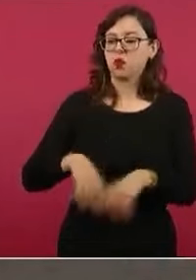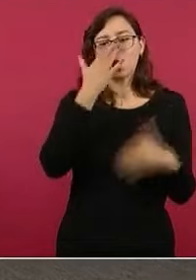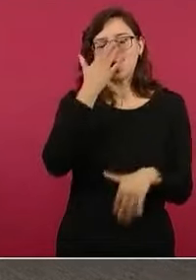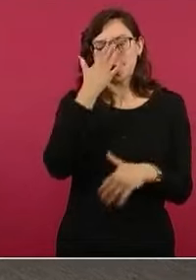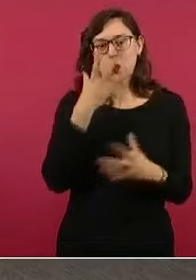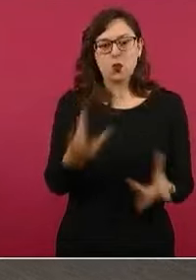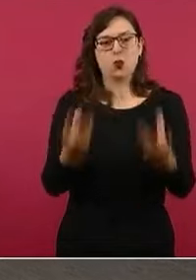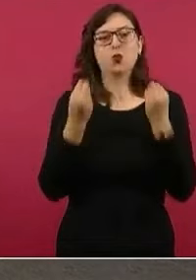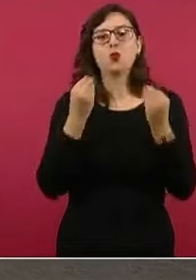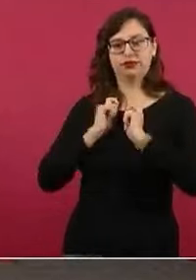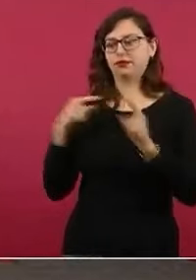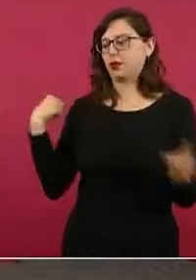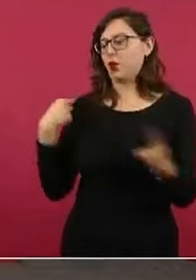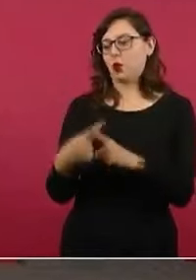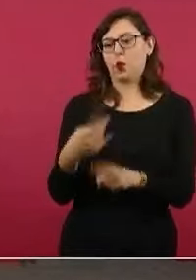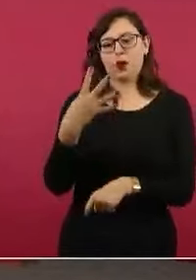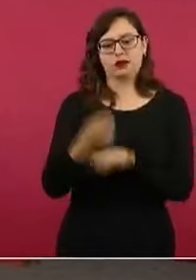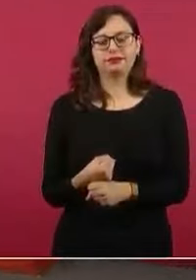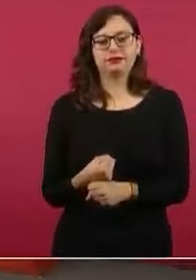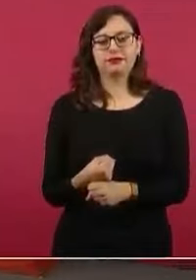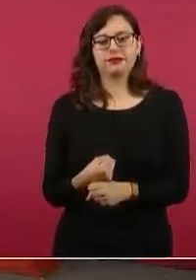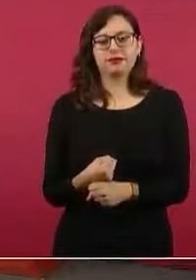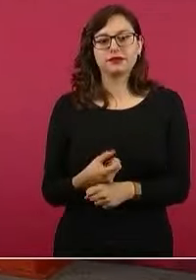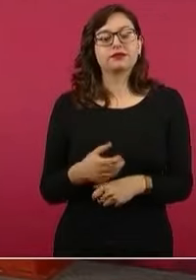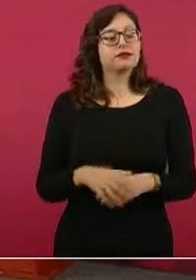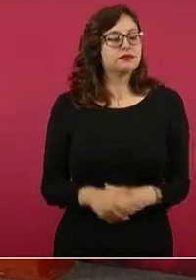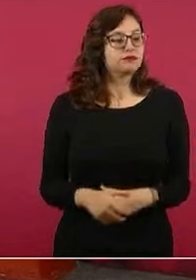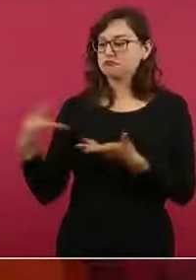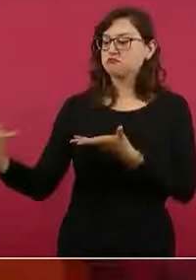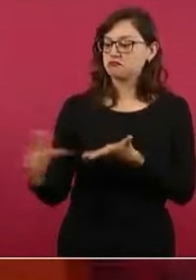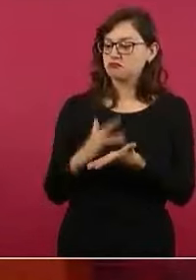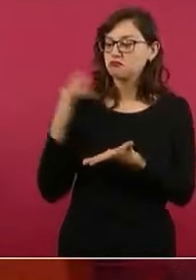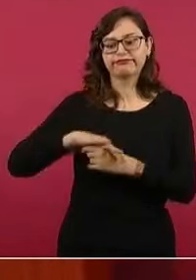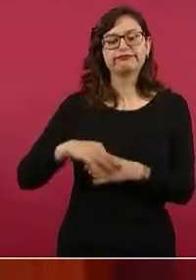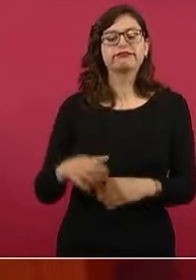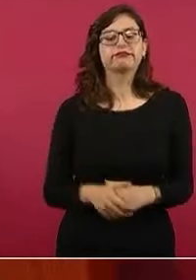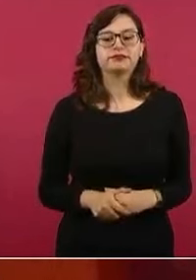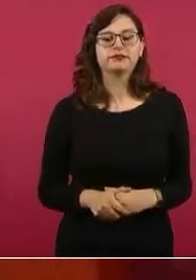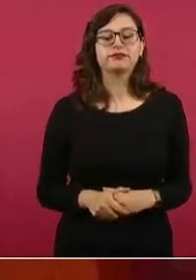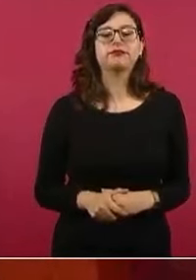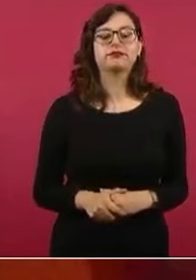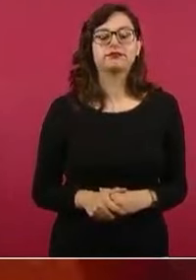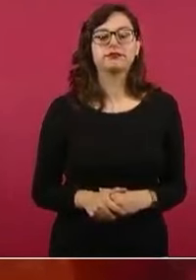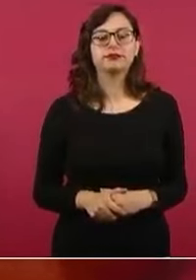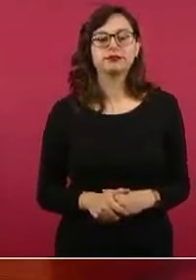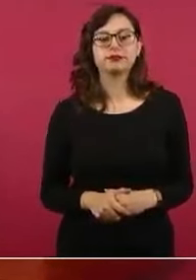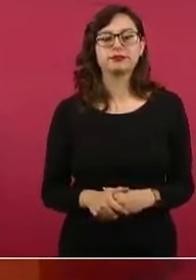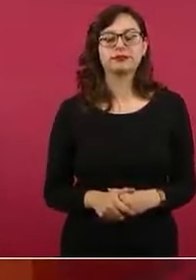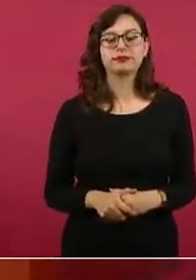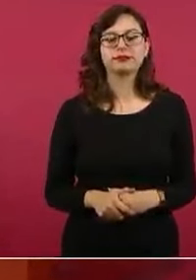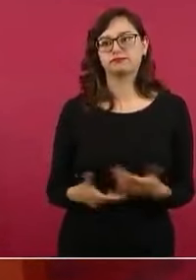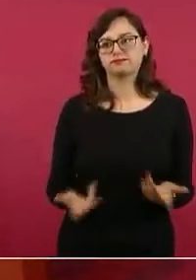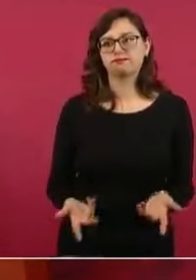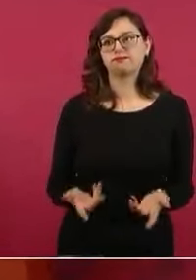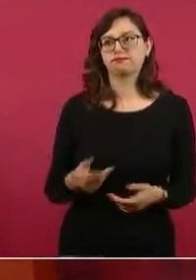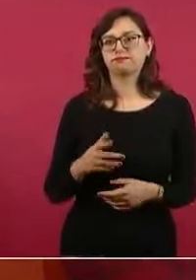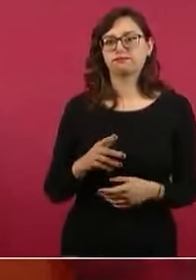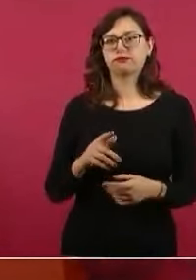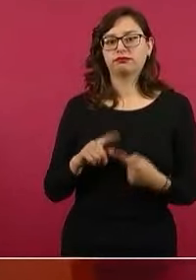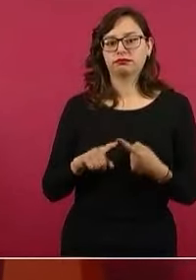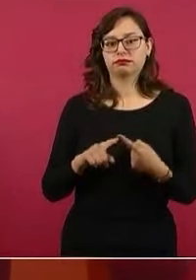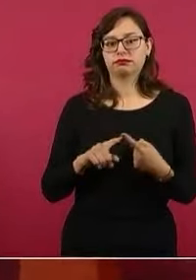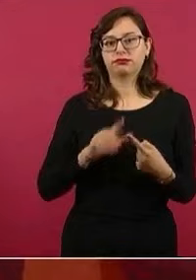votación con más participación. Votaron por nosotros más de 30 millones de ciudadanos. Entonces, vamos a ir a Dos Bocas. Bueno,